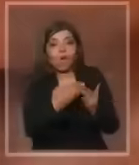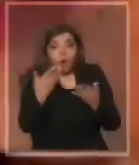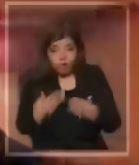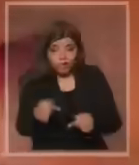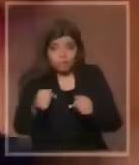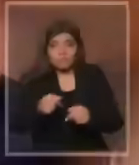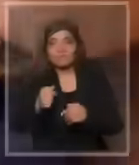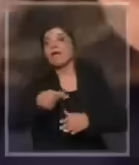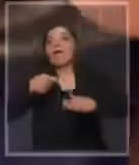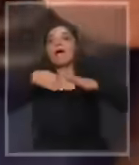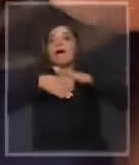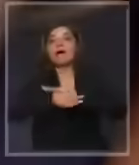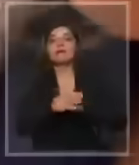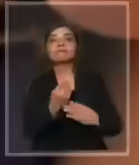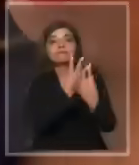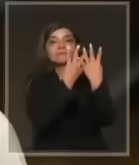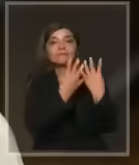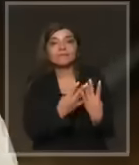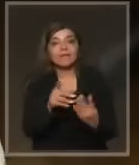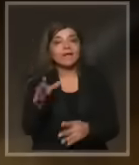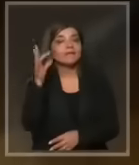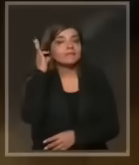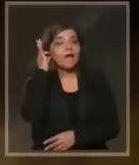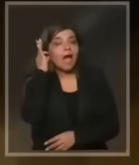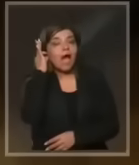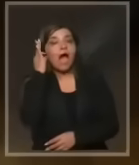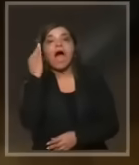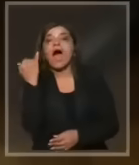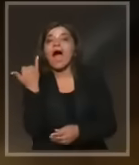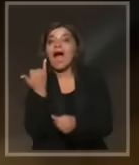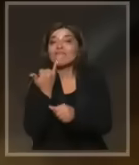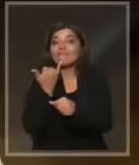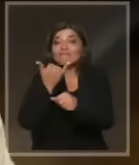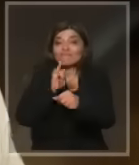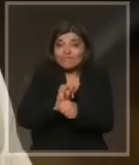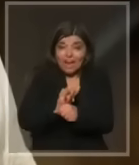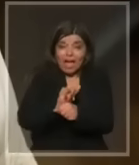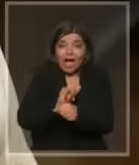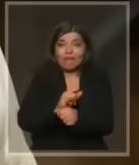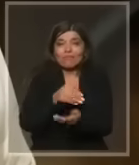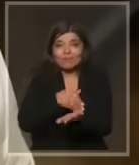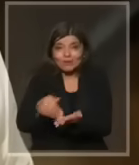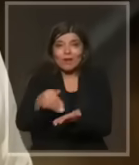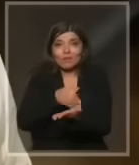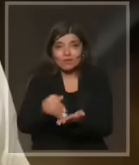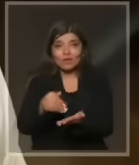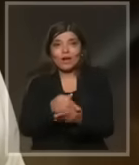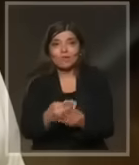exalcaldesa Katy Barriga, la protagonista del millonario fraude en Maipú que la tiene detrás de las rejas.